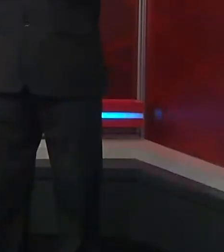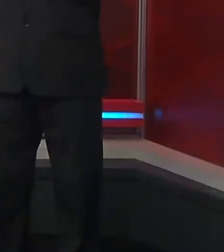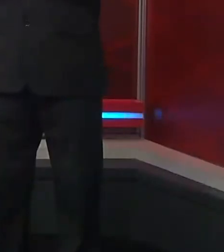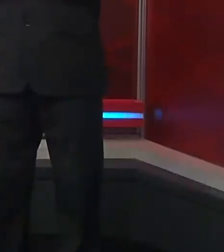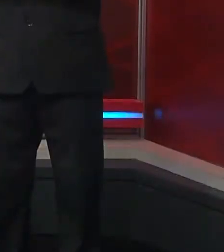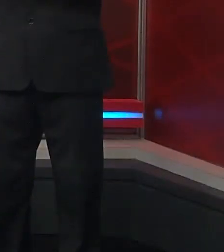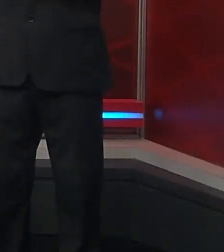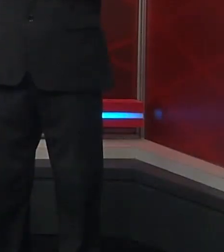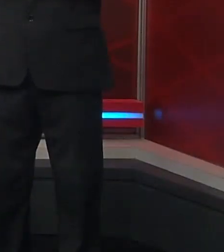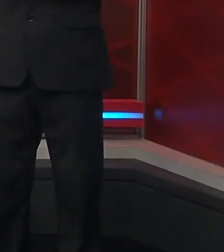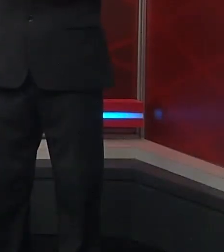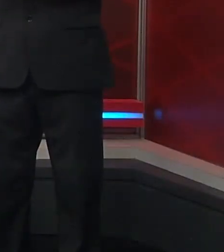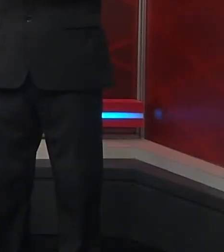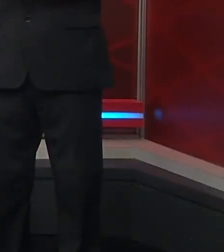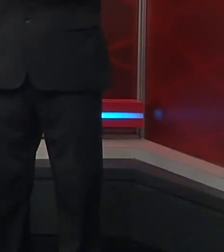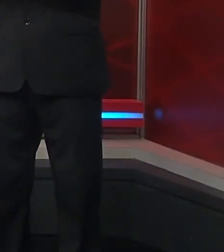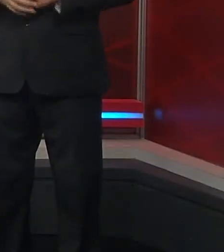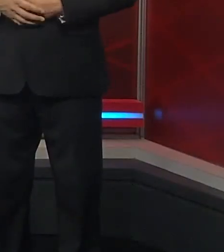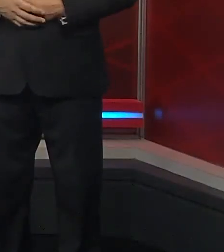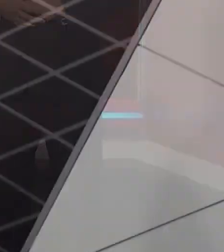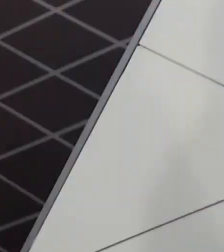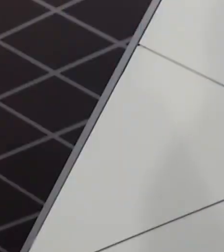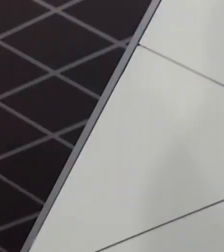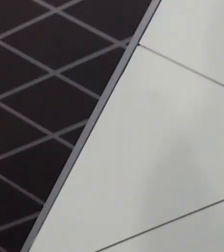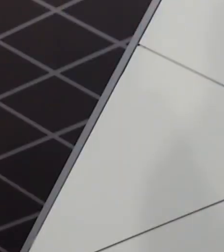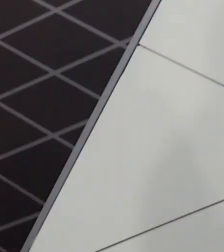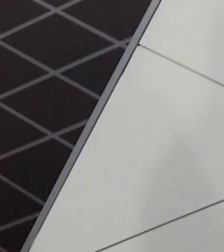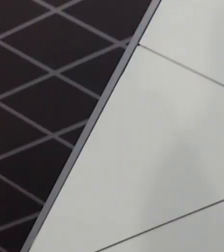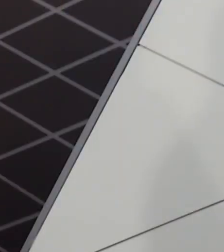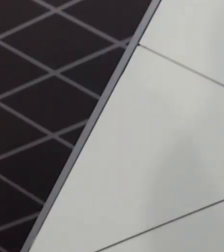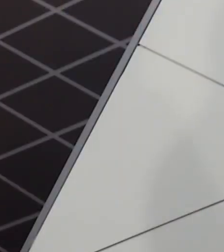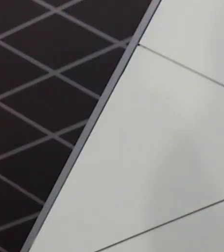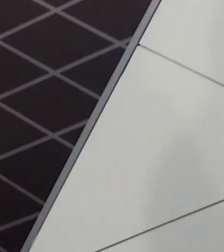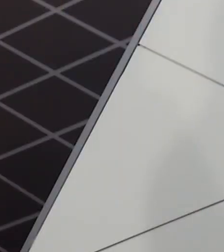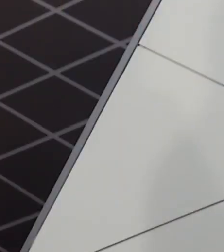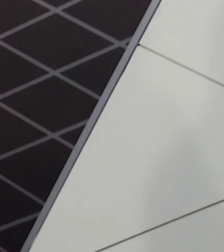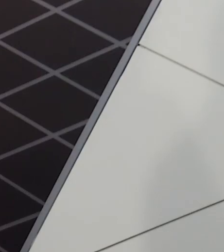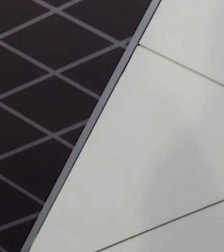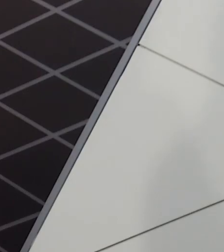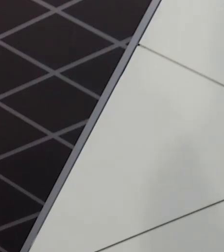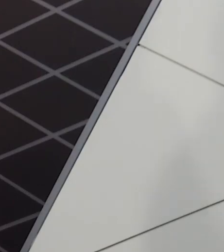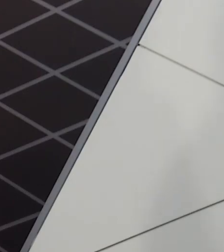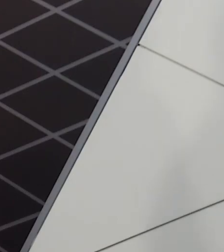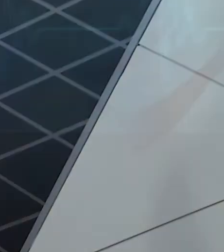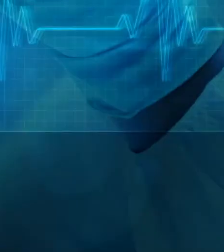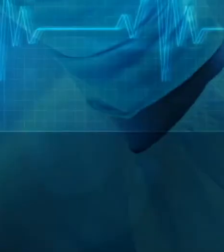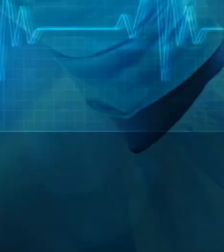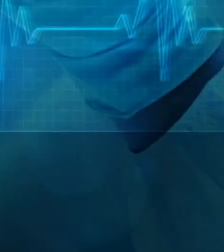Tienes que consultar a un médico. Tienes que consultar a un médico.